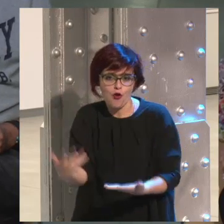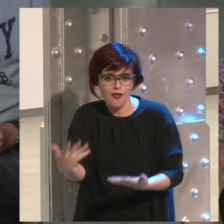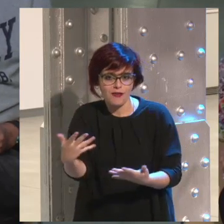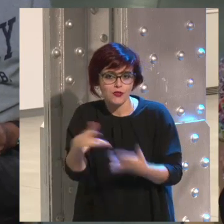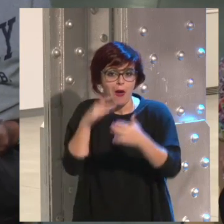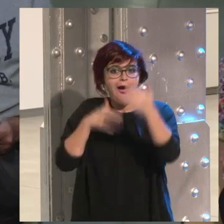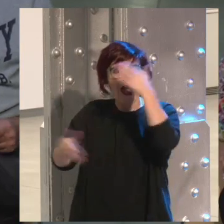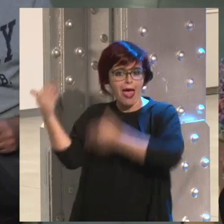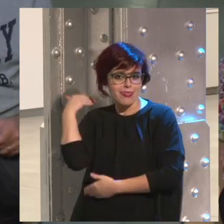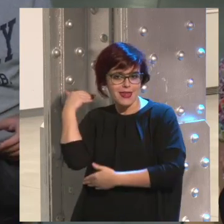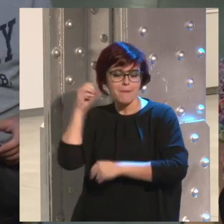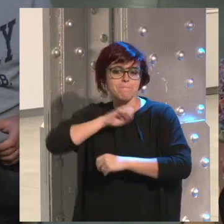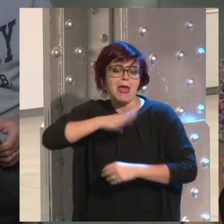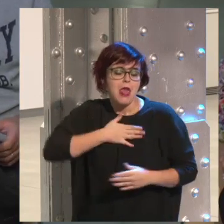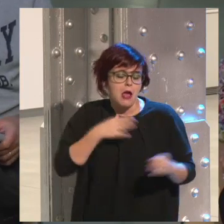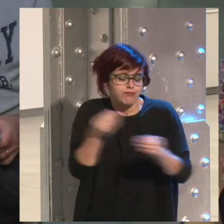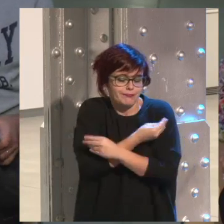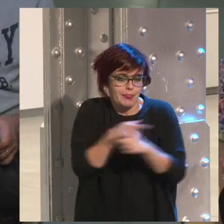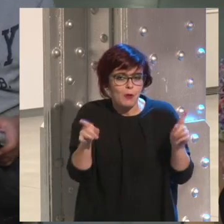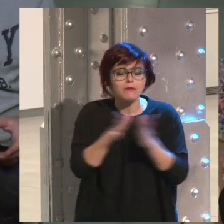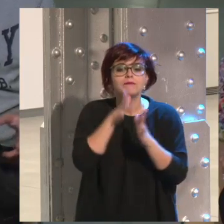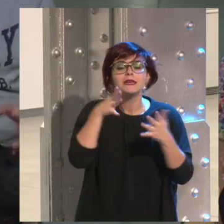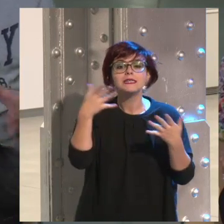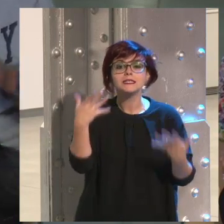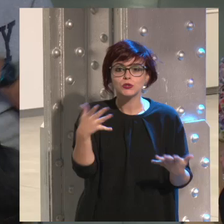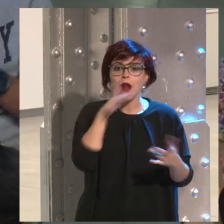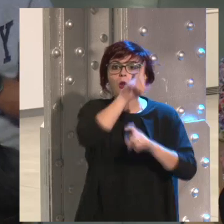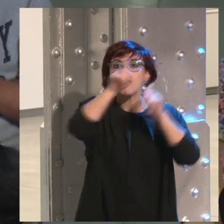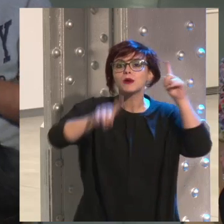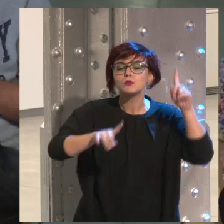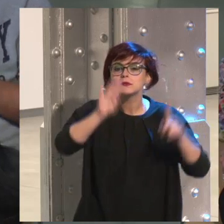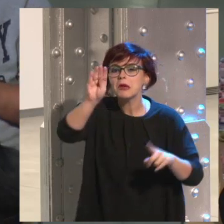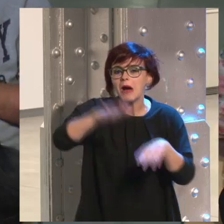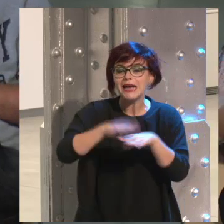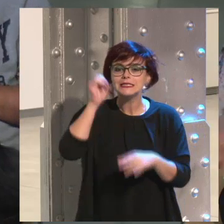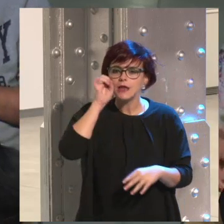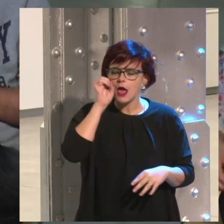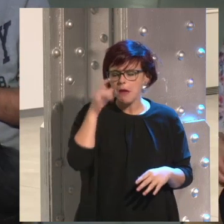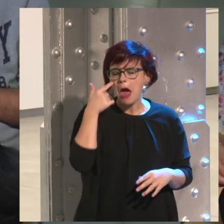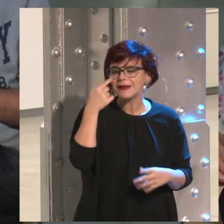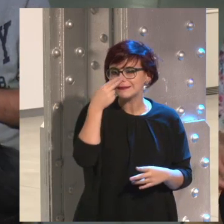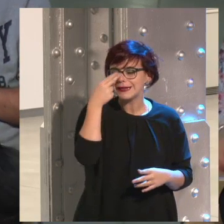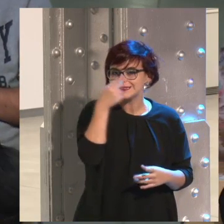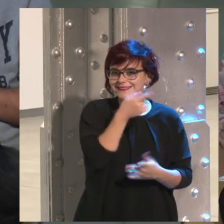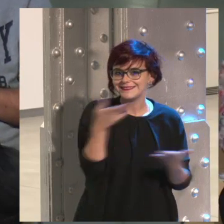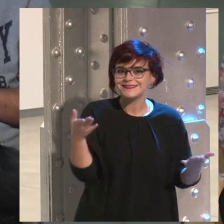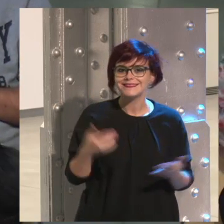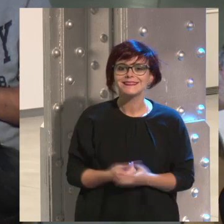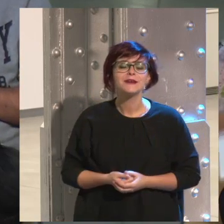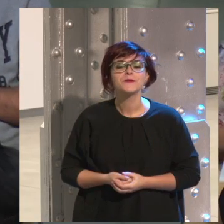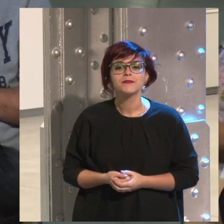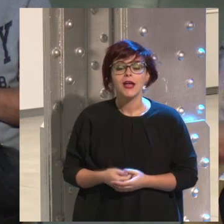Ni el ayer, ni el mañana. Os voy a contar un par de cosas rápidas y luego te hago una pregunta, ¿vale? Que tiene que ver con Instagram y yo creo que nos va a interesar a todos. Cuando